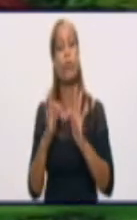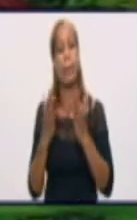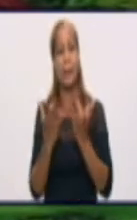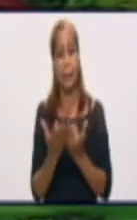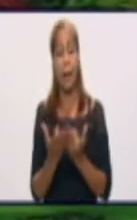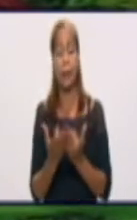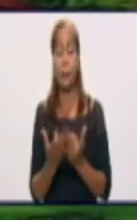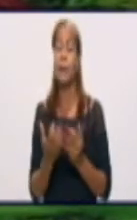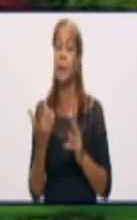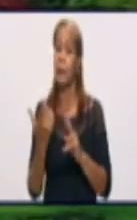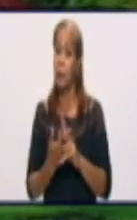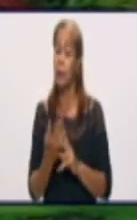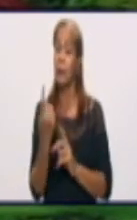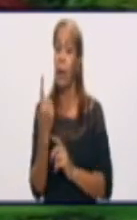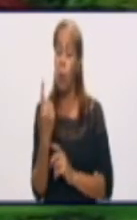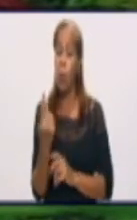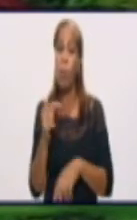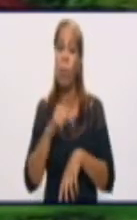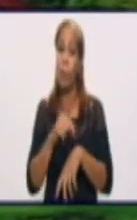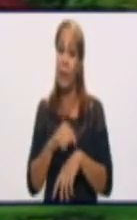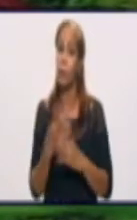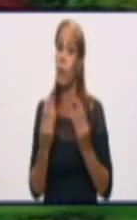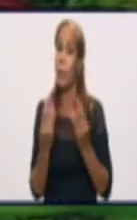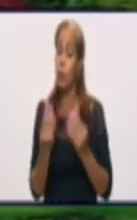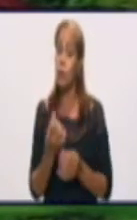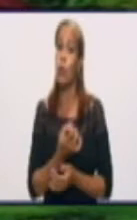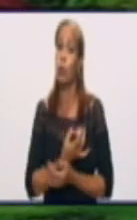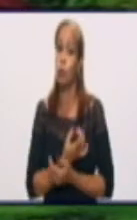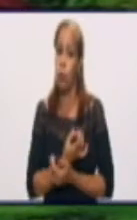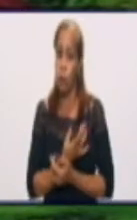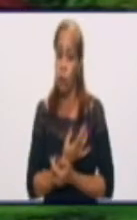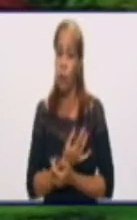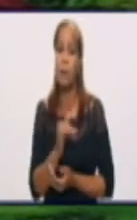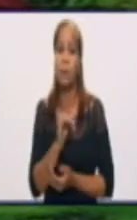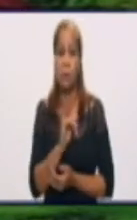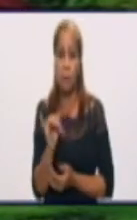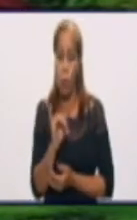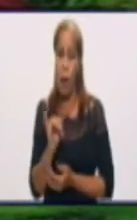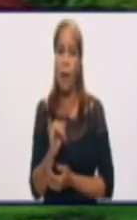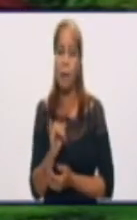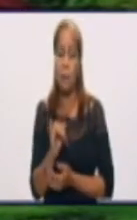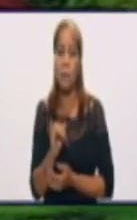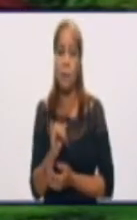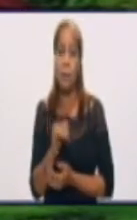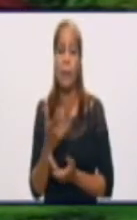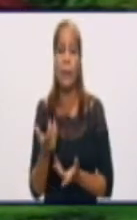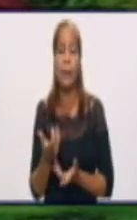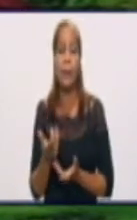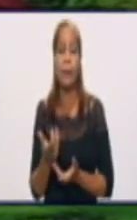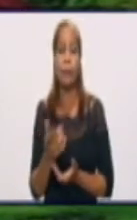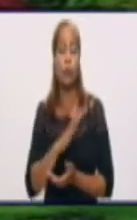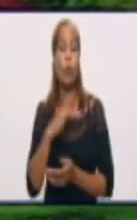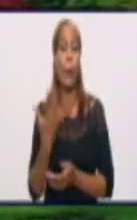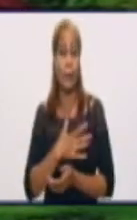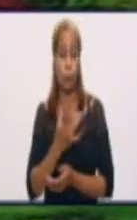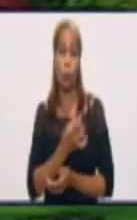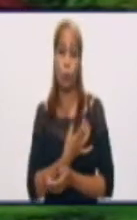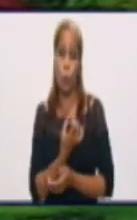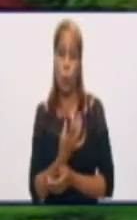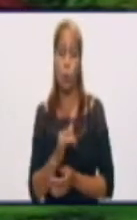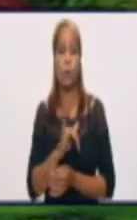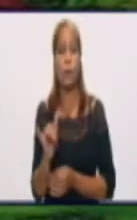un momento de tanto dolor, pues que llegue también la mano del equipo de realización de este programa. Las